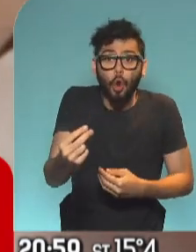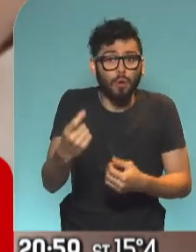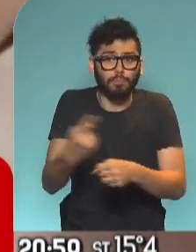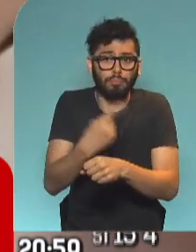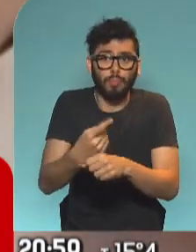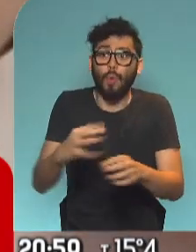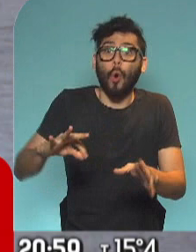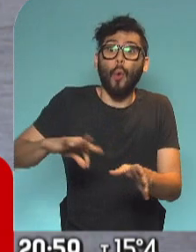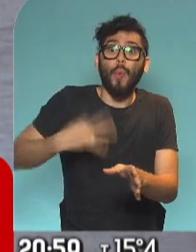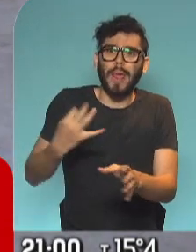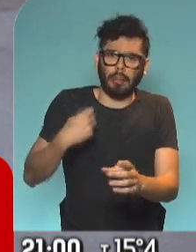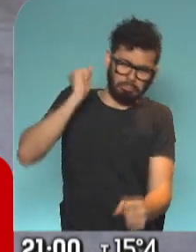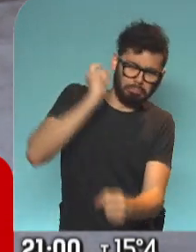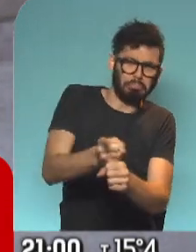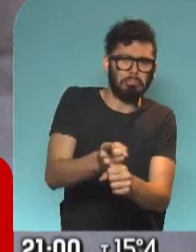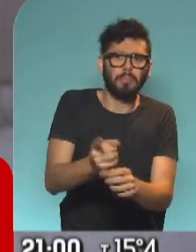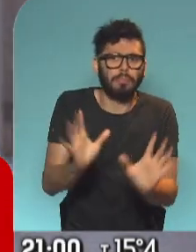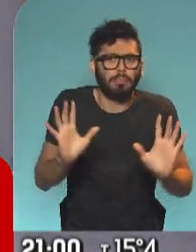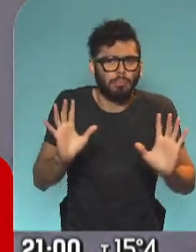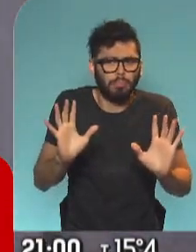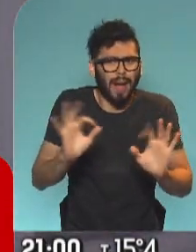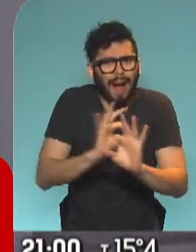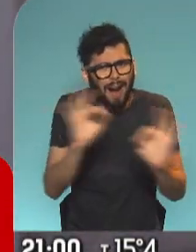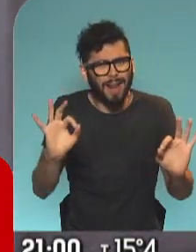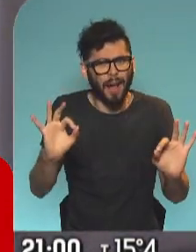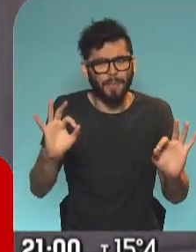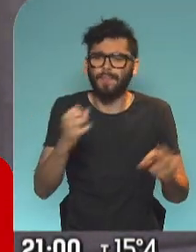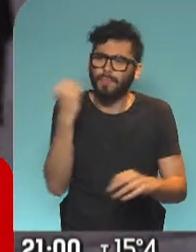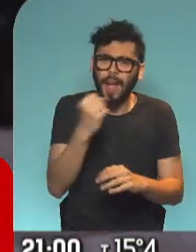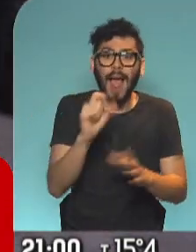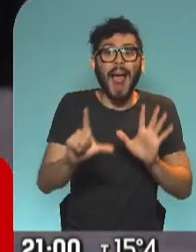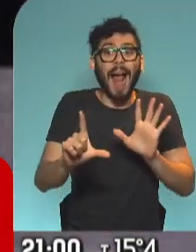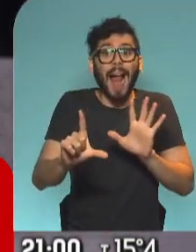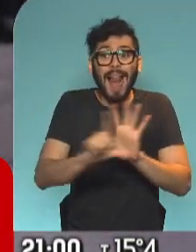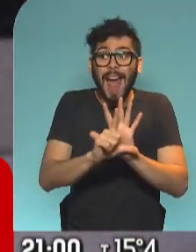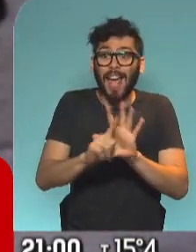eso. Lo que tenemos que hacer es una ley de convivencia civil.